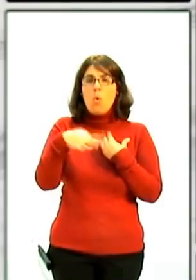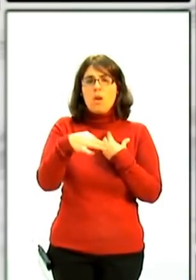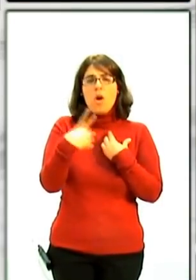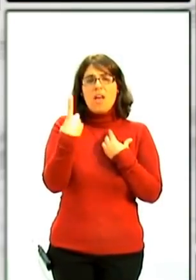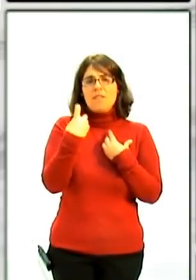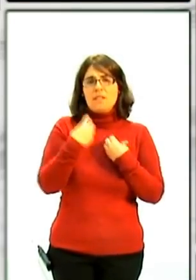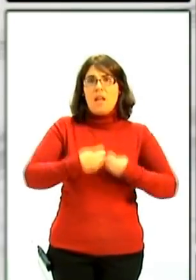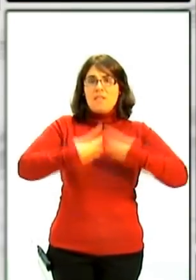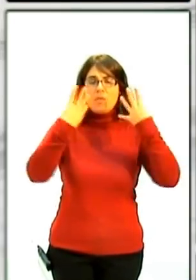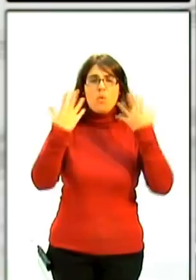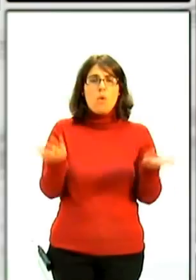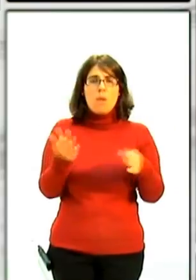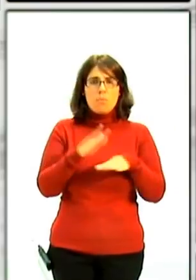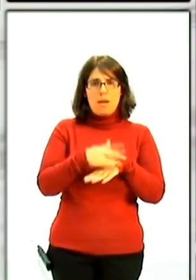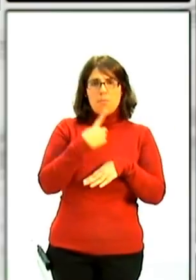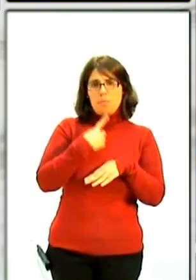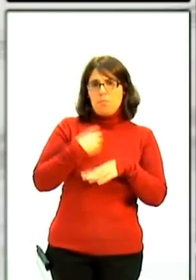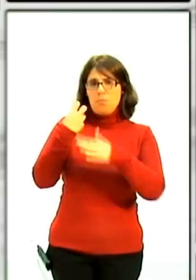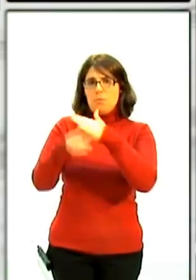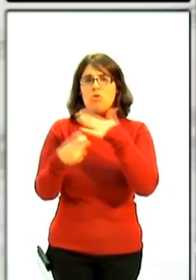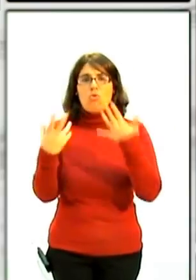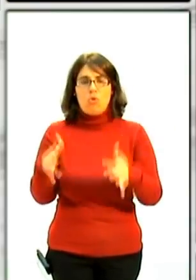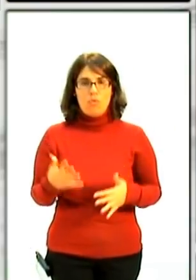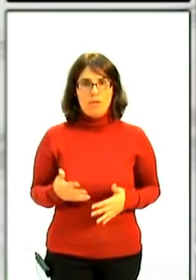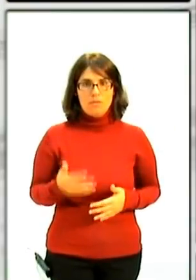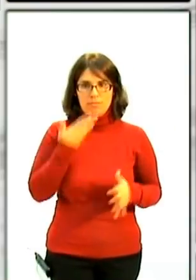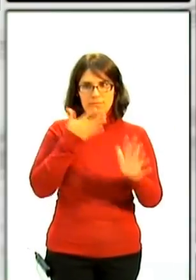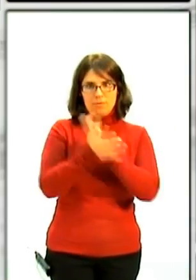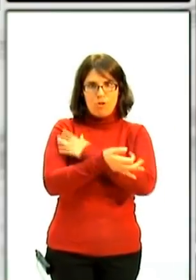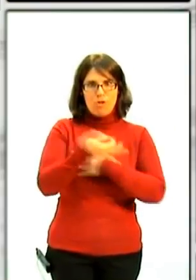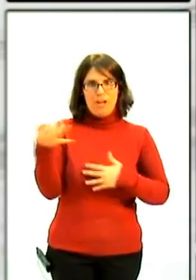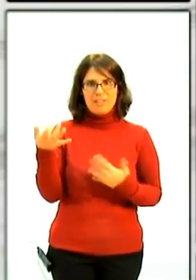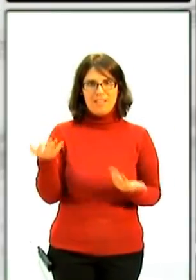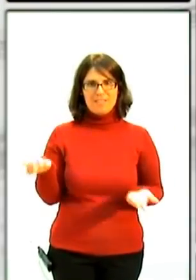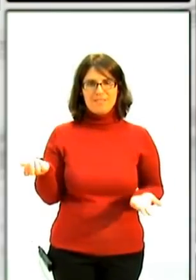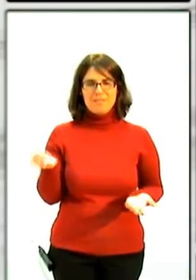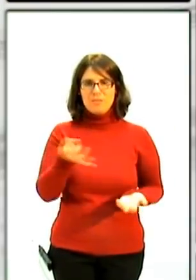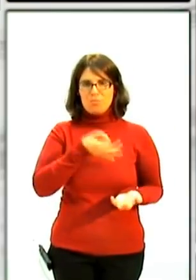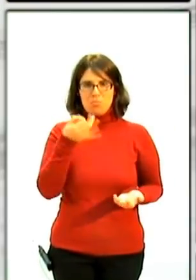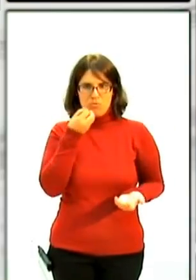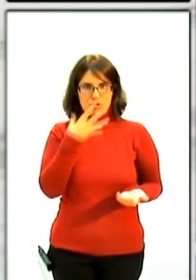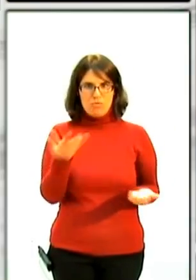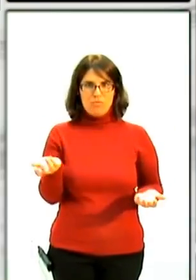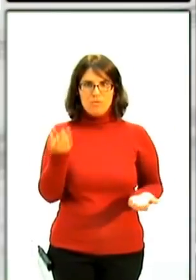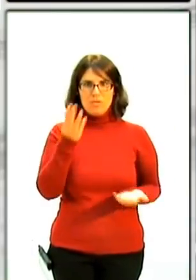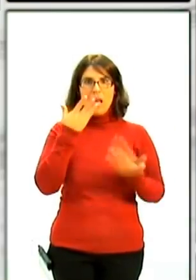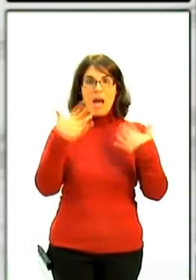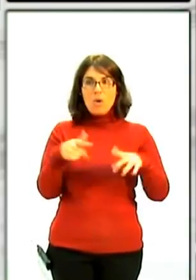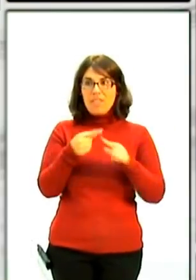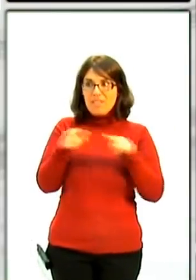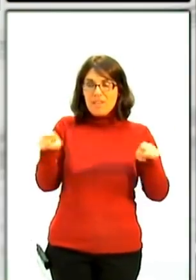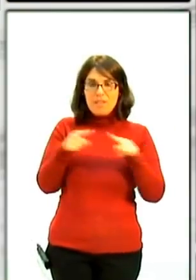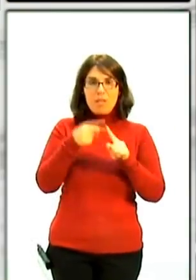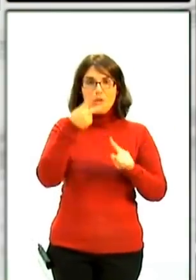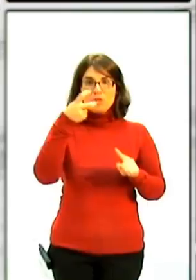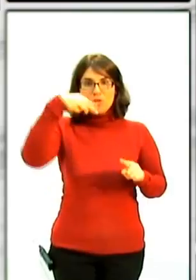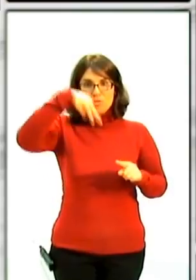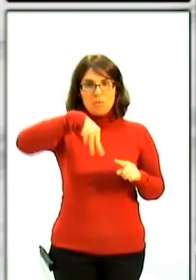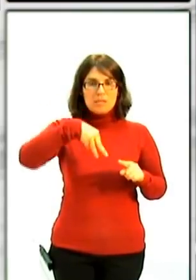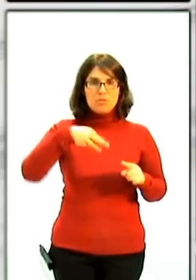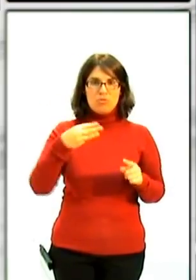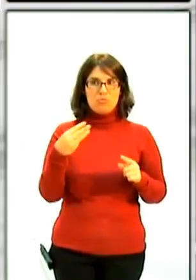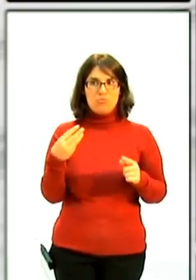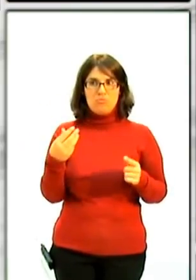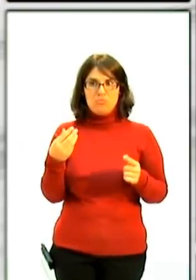precisión de la señal de posición es correcta? Sí, aunque sea de 200 metros, porque realmente el servicio al que